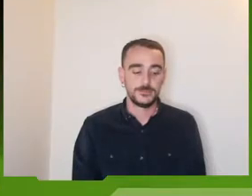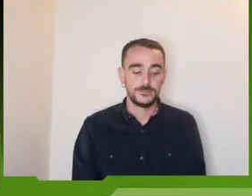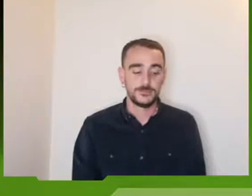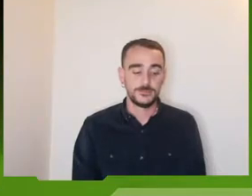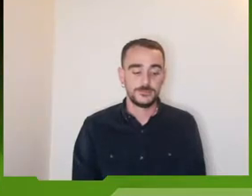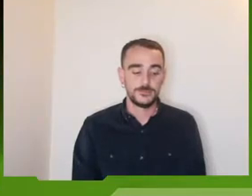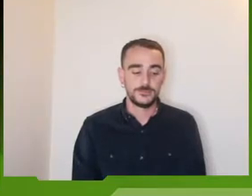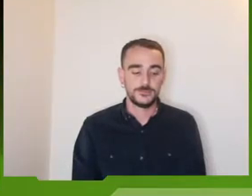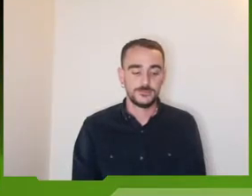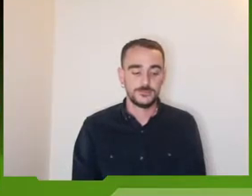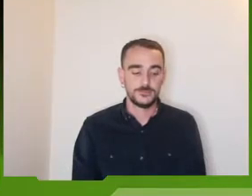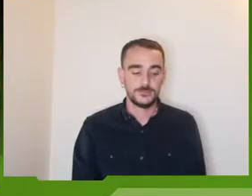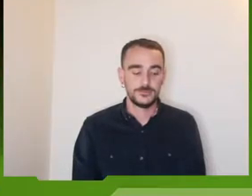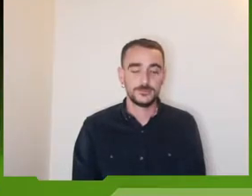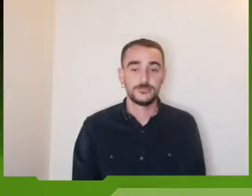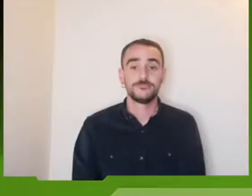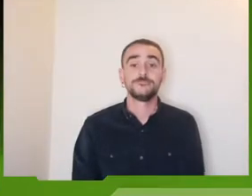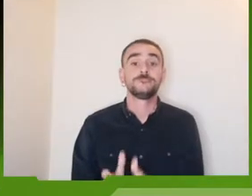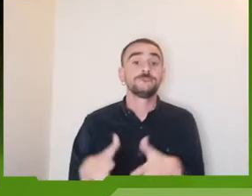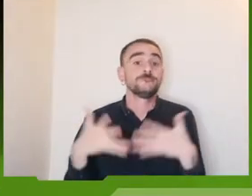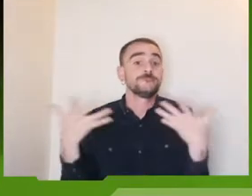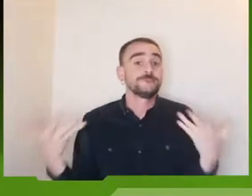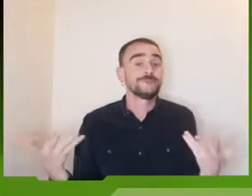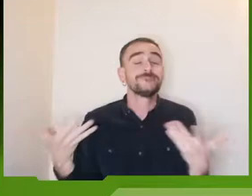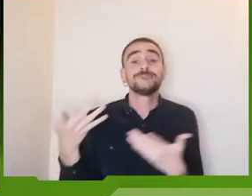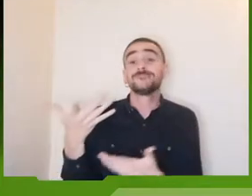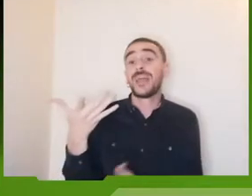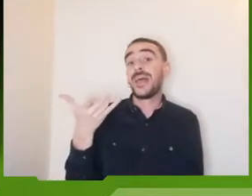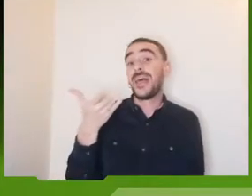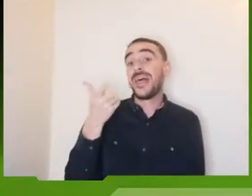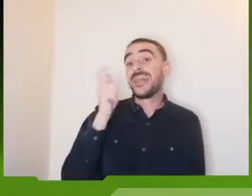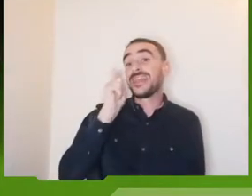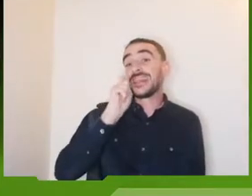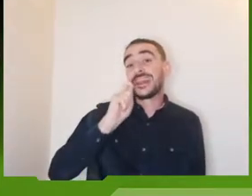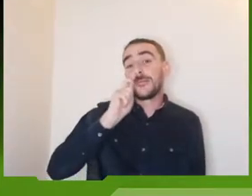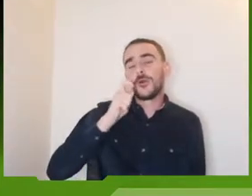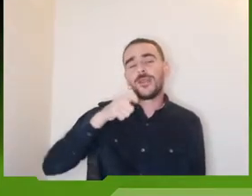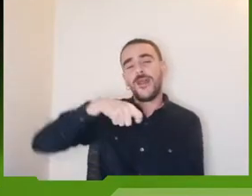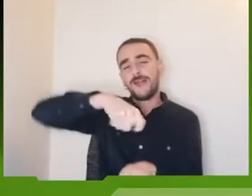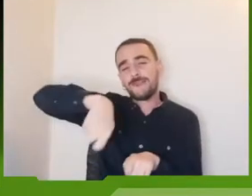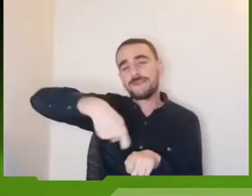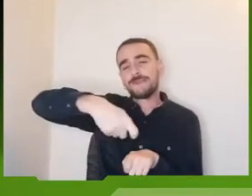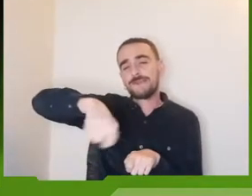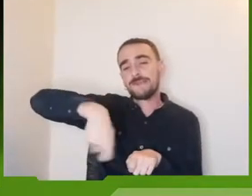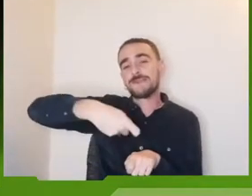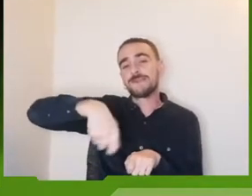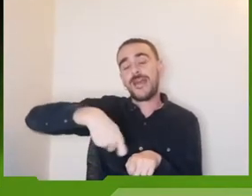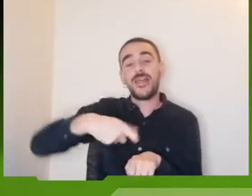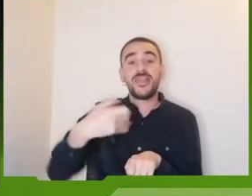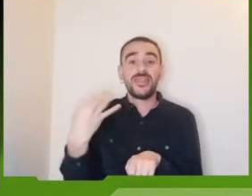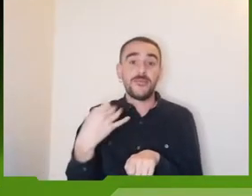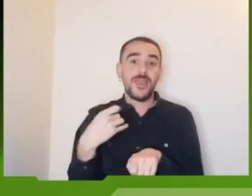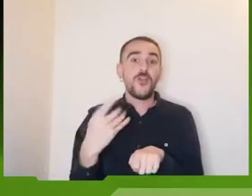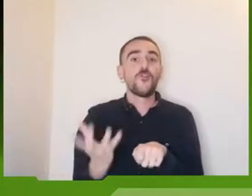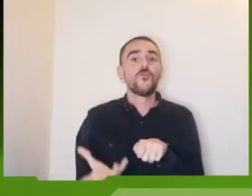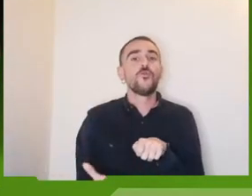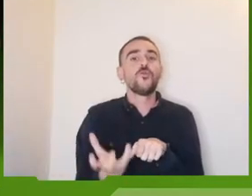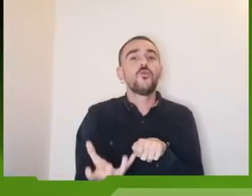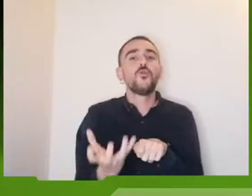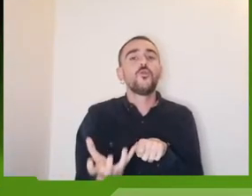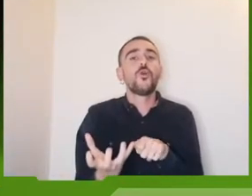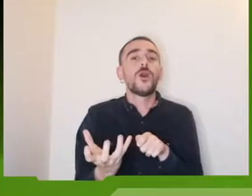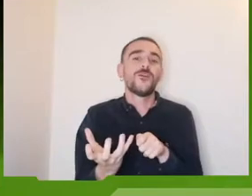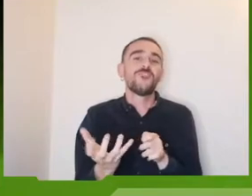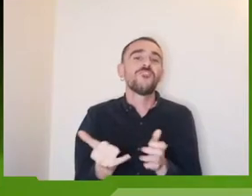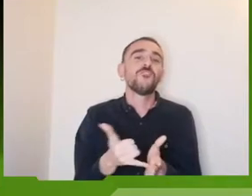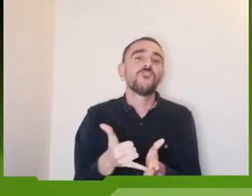Y ahora, como la cebolla siempre se tiene que hacer un poquito más, a fuego bajo, mientras se hace, vamos a